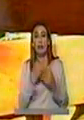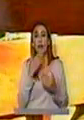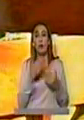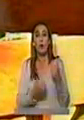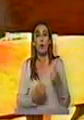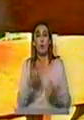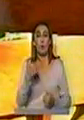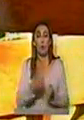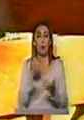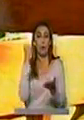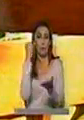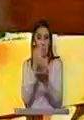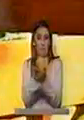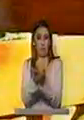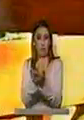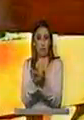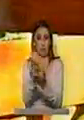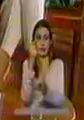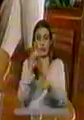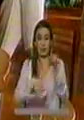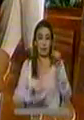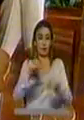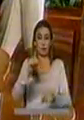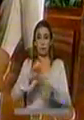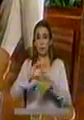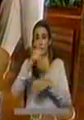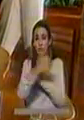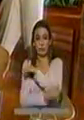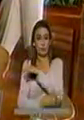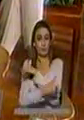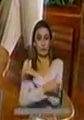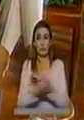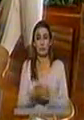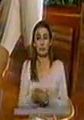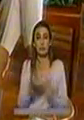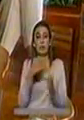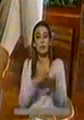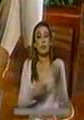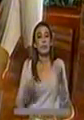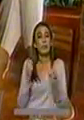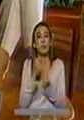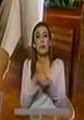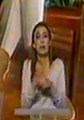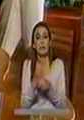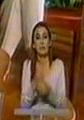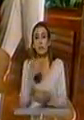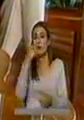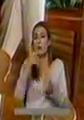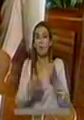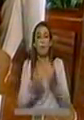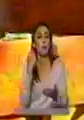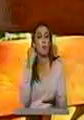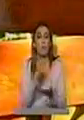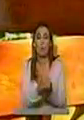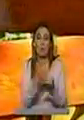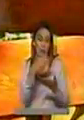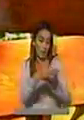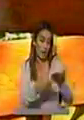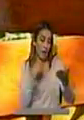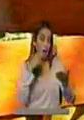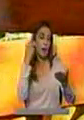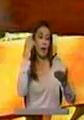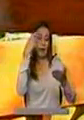la marca país, como lo han hecho otras naciones. ¿Qué hacer en el caso de Ecuador para poder identificar ese potencial y